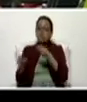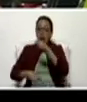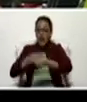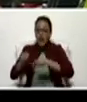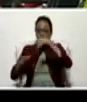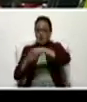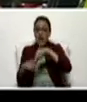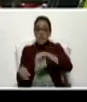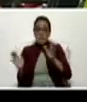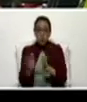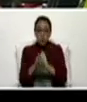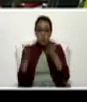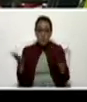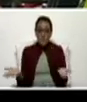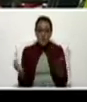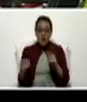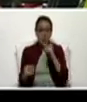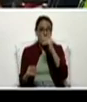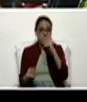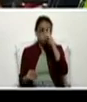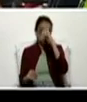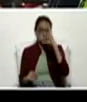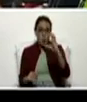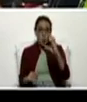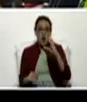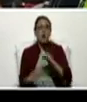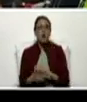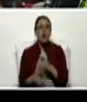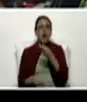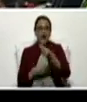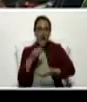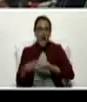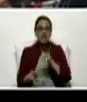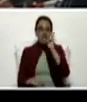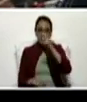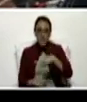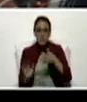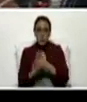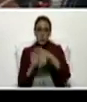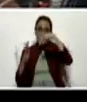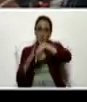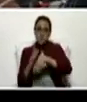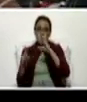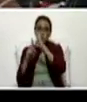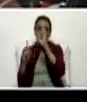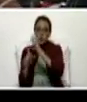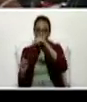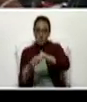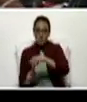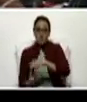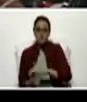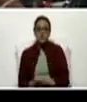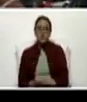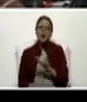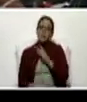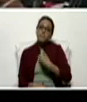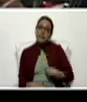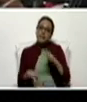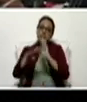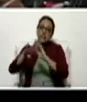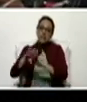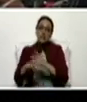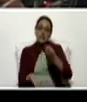en cumanacoa como es el bandolín Morocho del cual usted hizo referencia en alguna oportunidad presidente